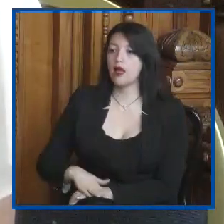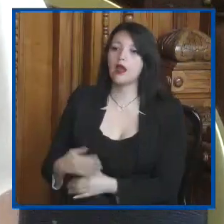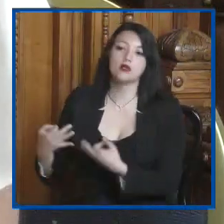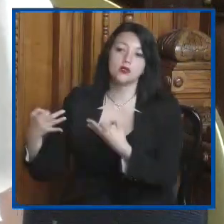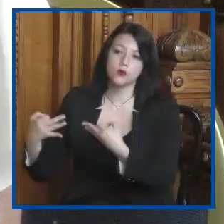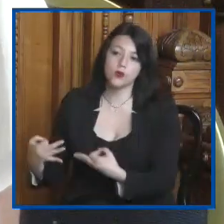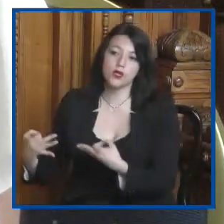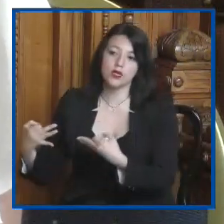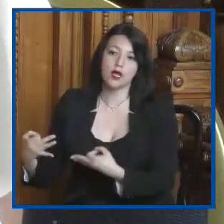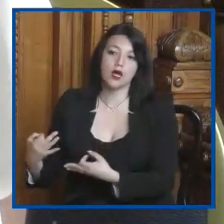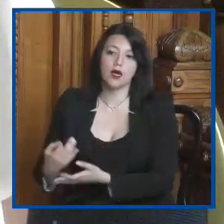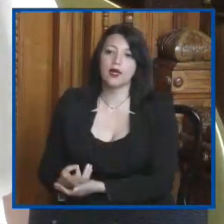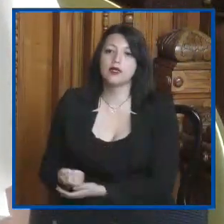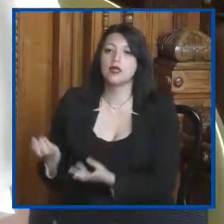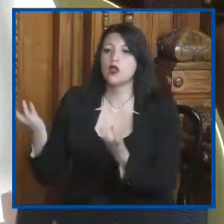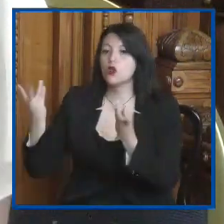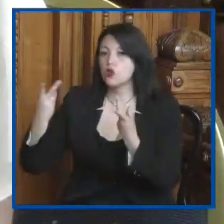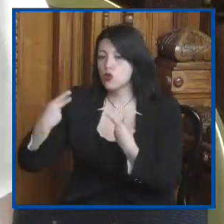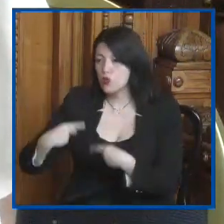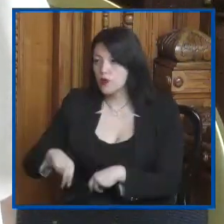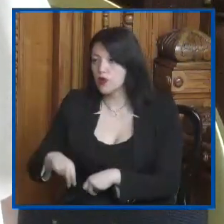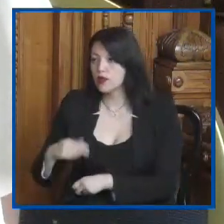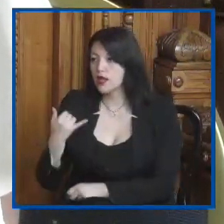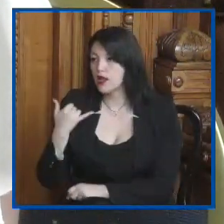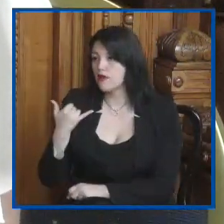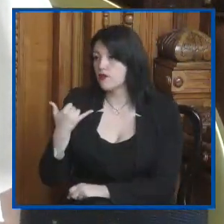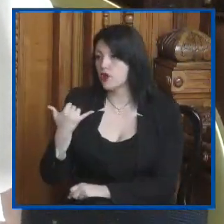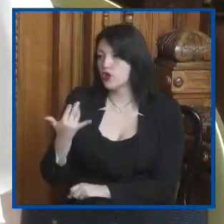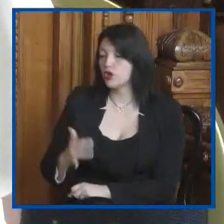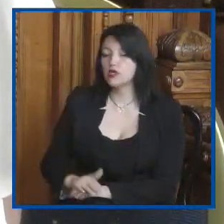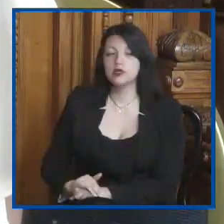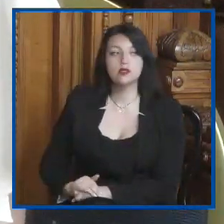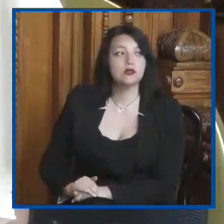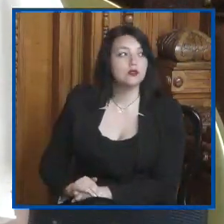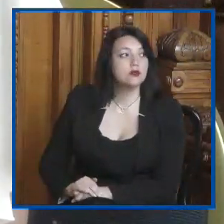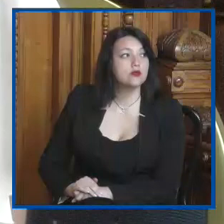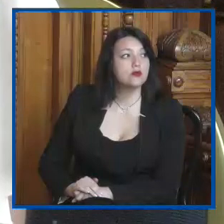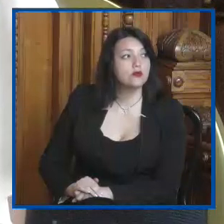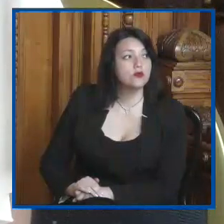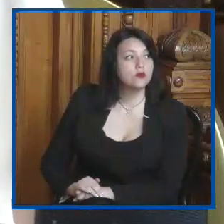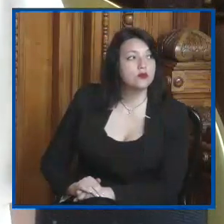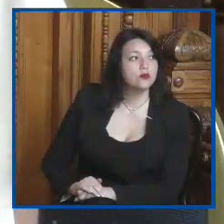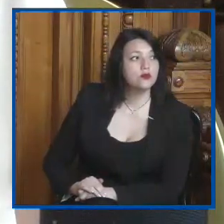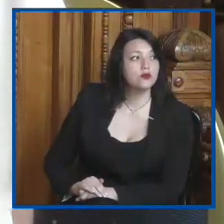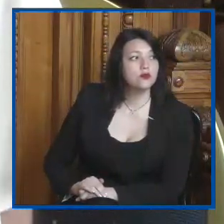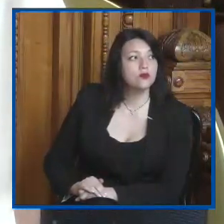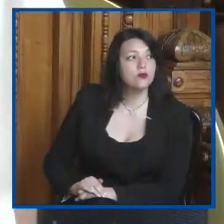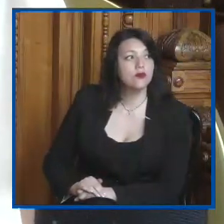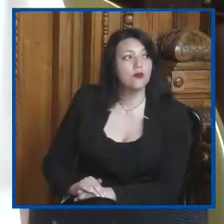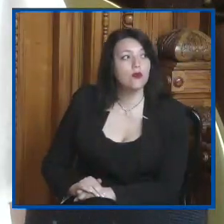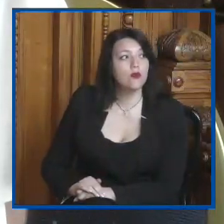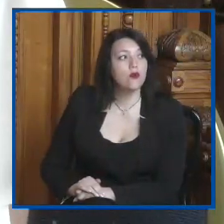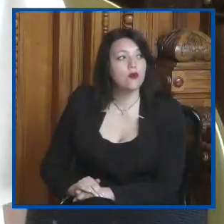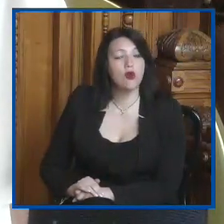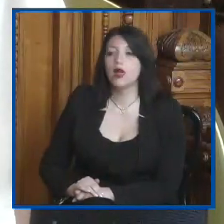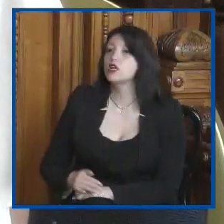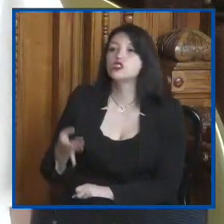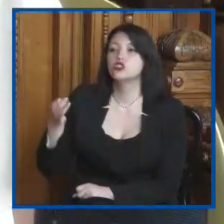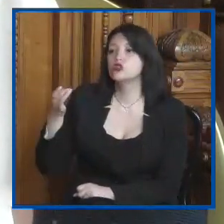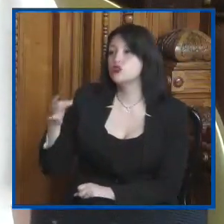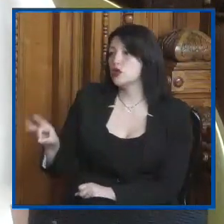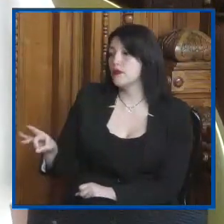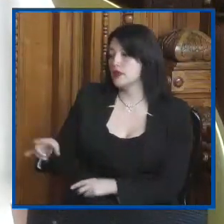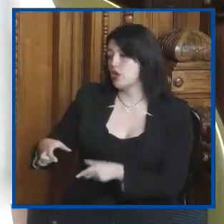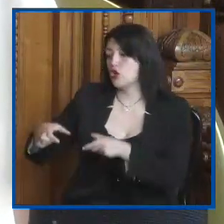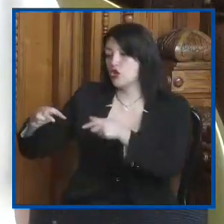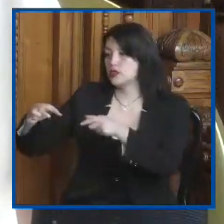seguridad, es el número de teléfono que figura en todo el legajo. O sea, y vuelvo, es solamente una